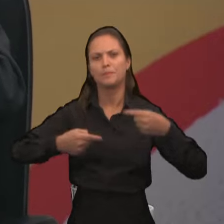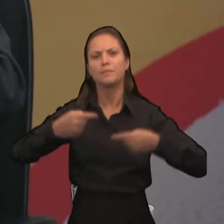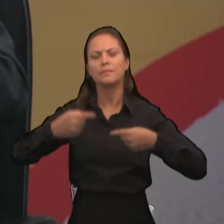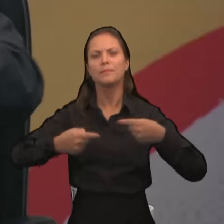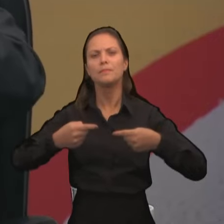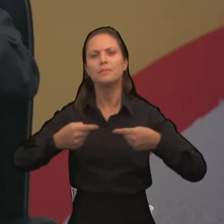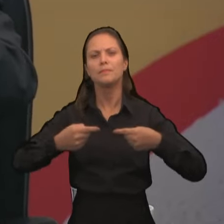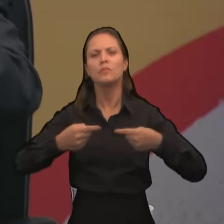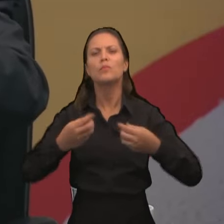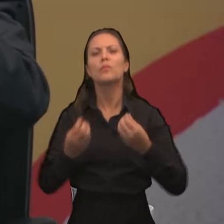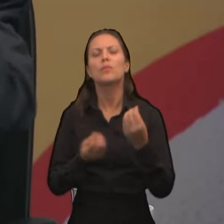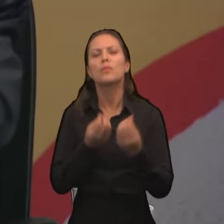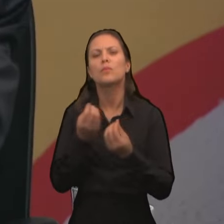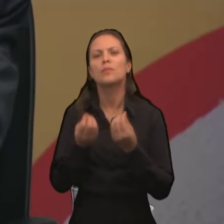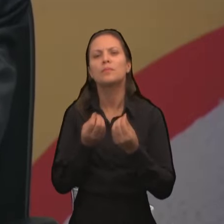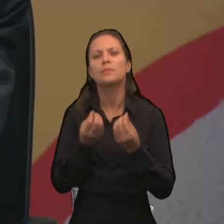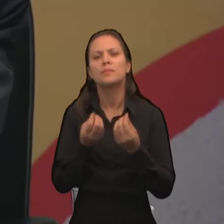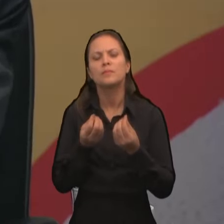discute